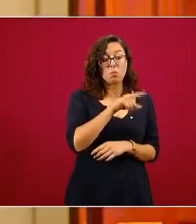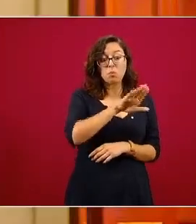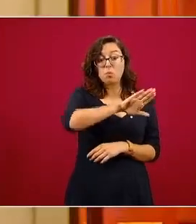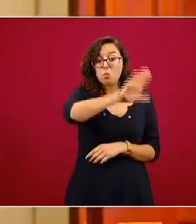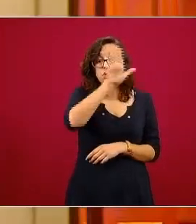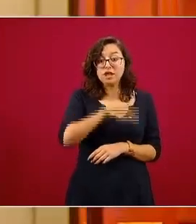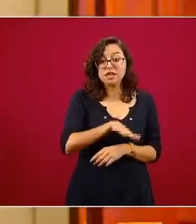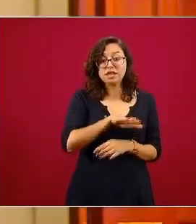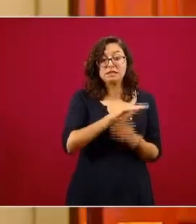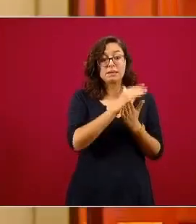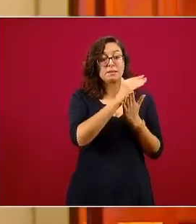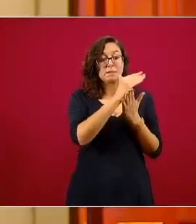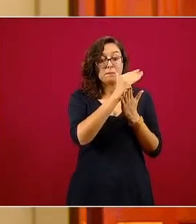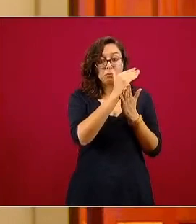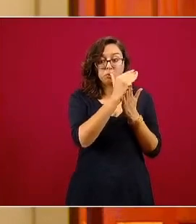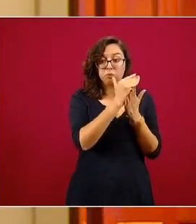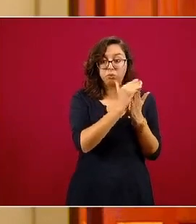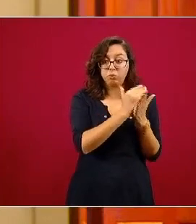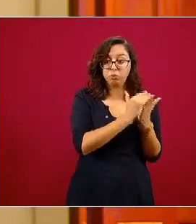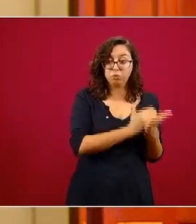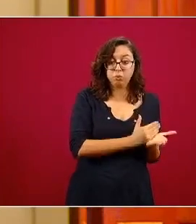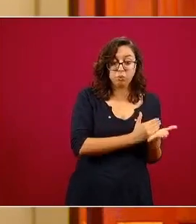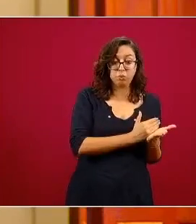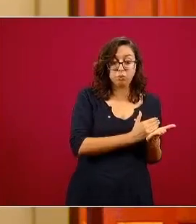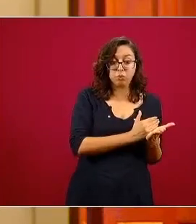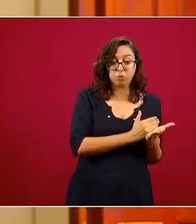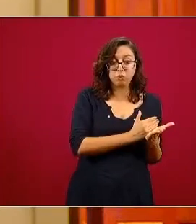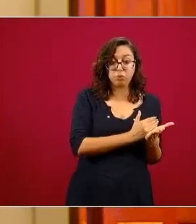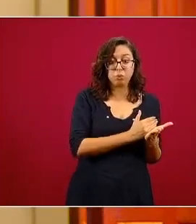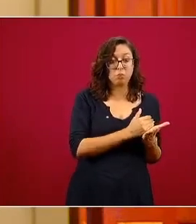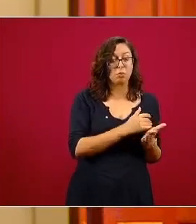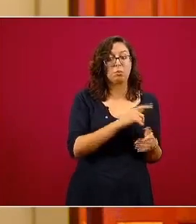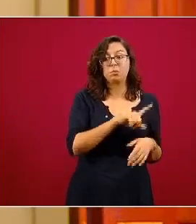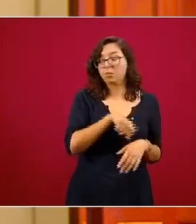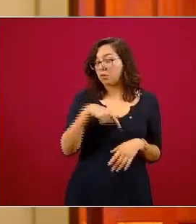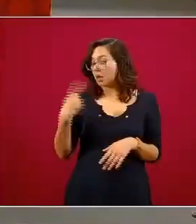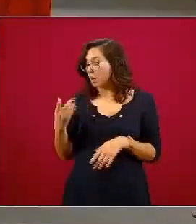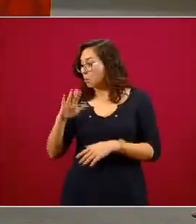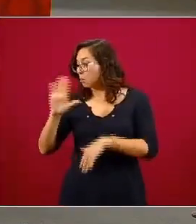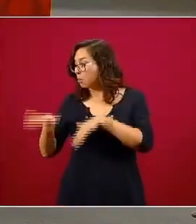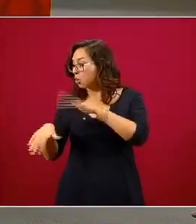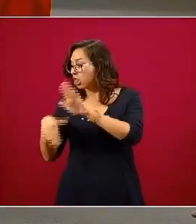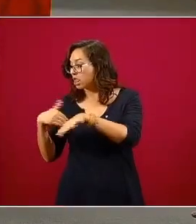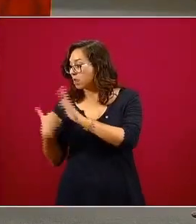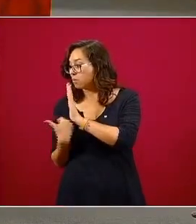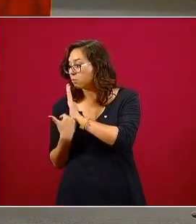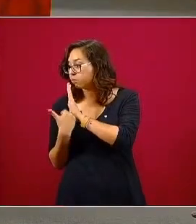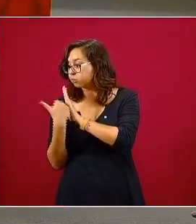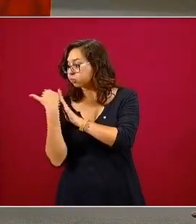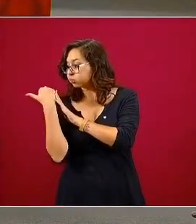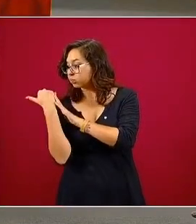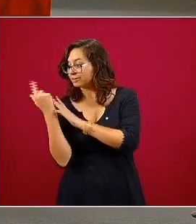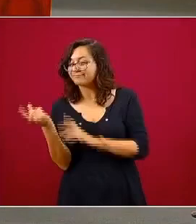menor mortalidad estadísticamente significativa que el grupo del tratamiento